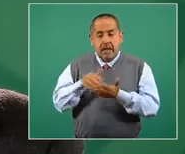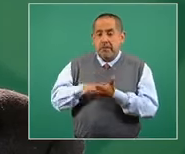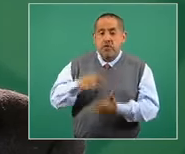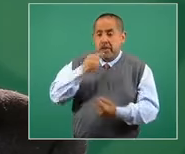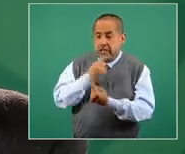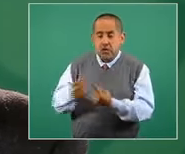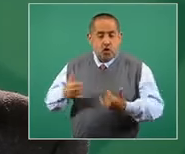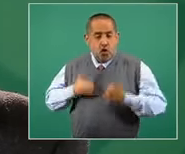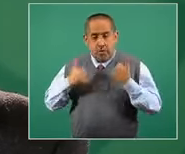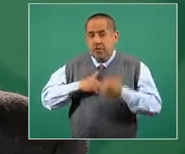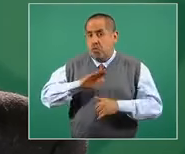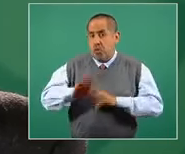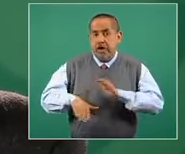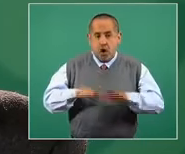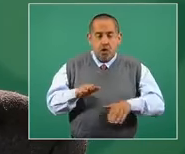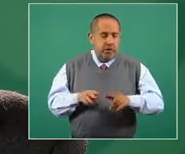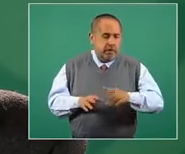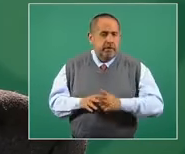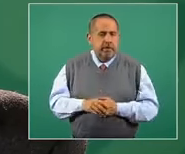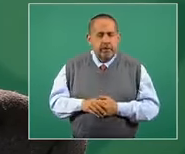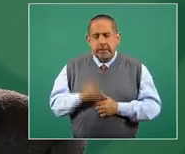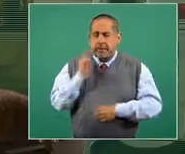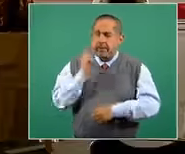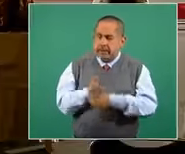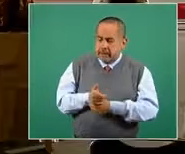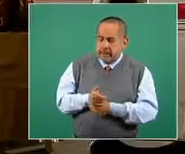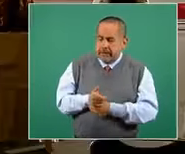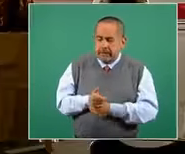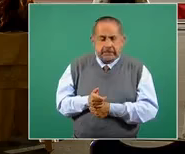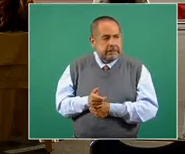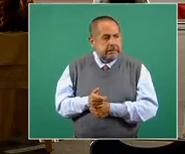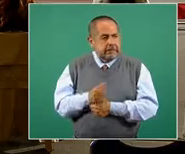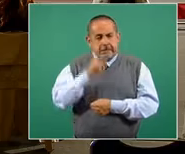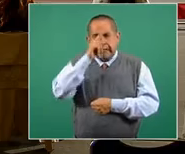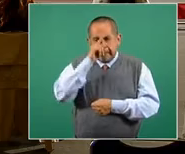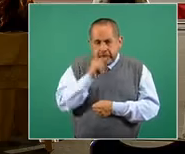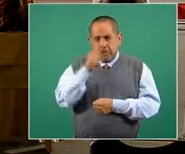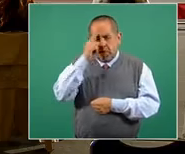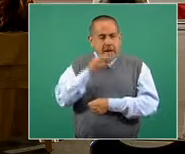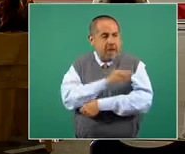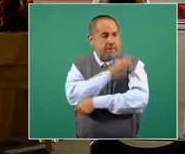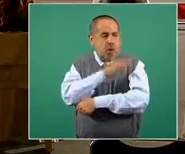y adolescentes, y se encontró que había una deficiencia en la cobertura de vacunación,